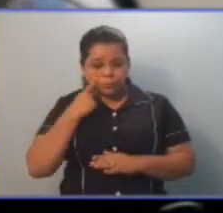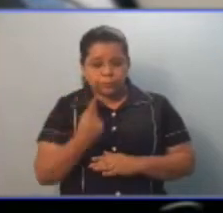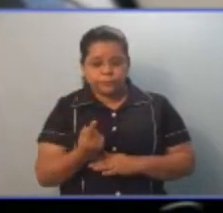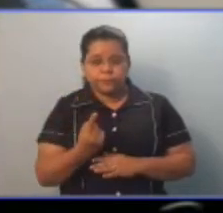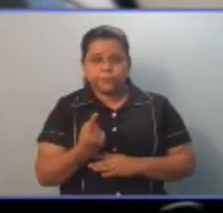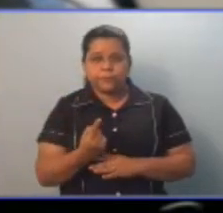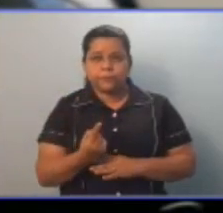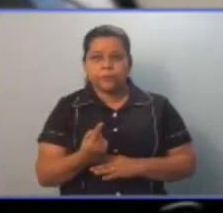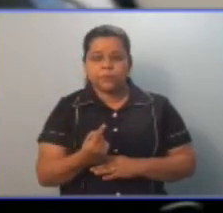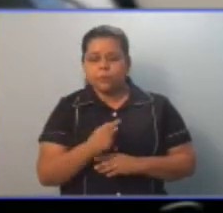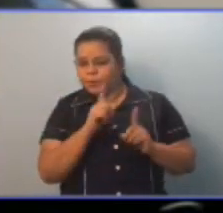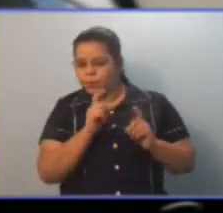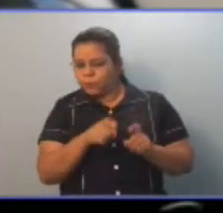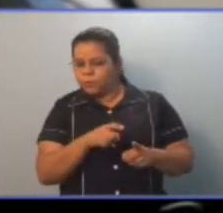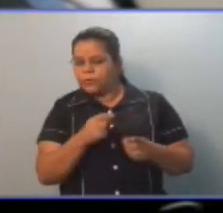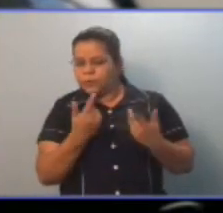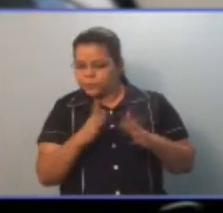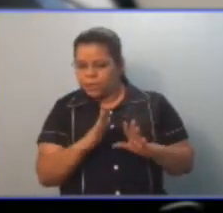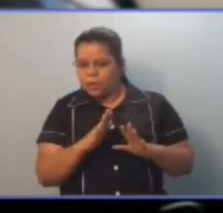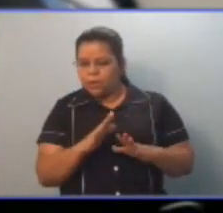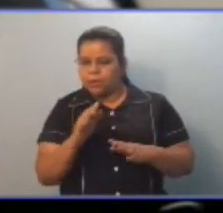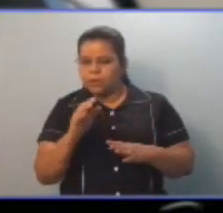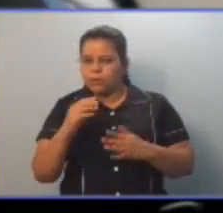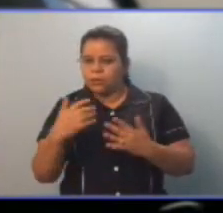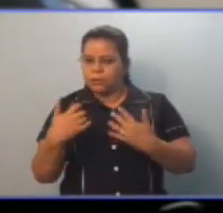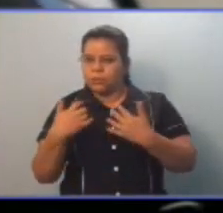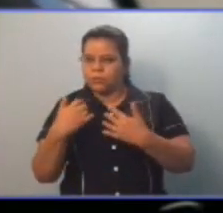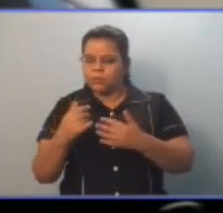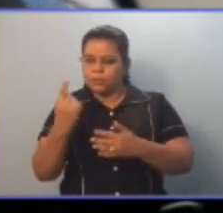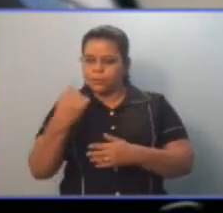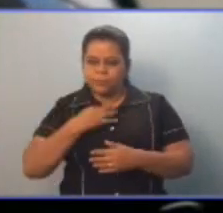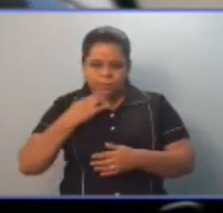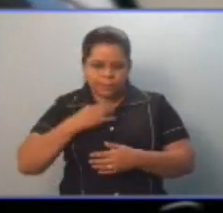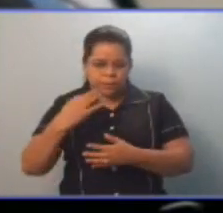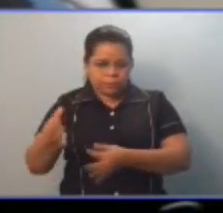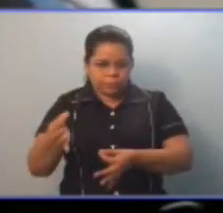sometidas, esta es una pregunta ya mandada por el Pleno, por los invitados,